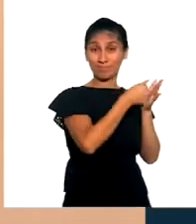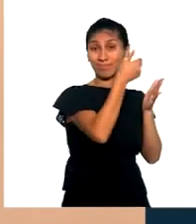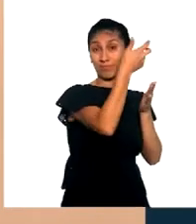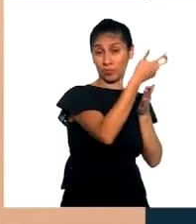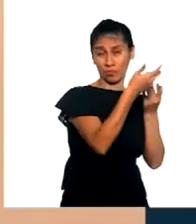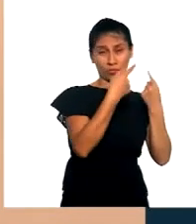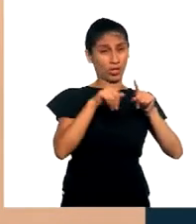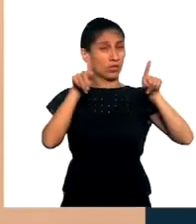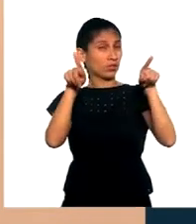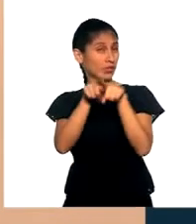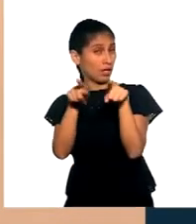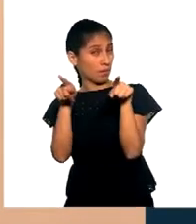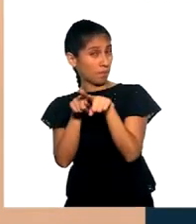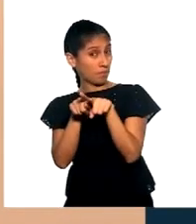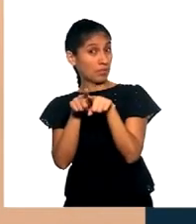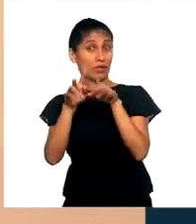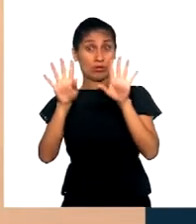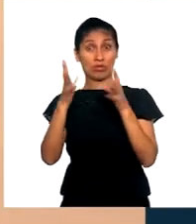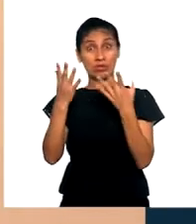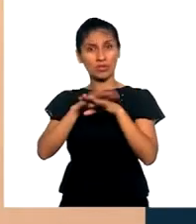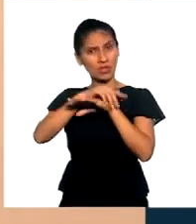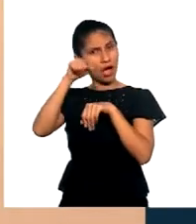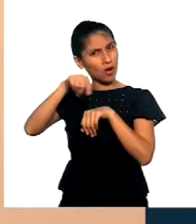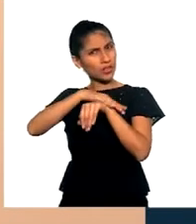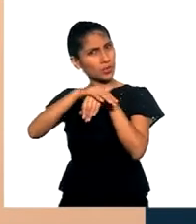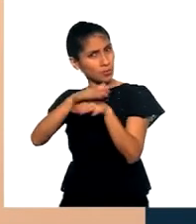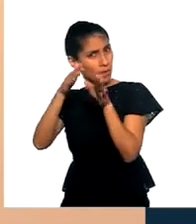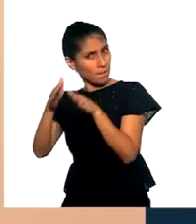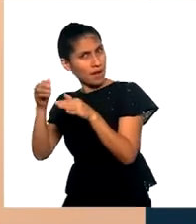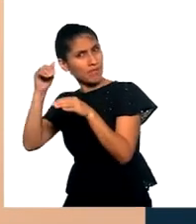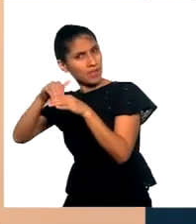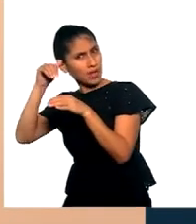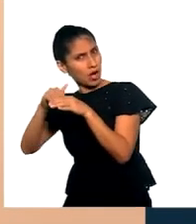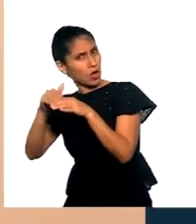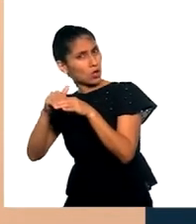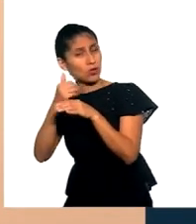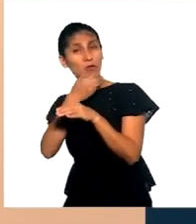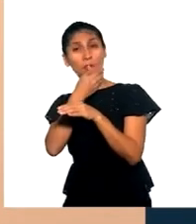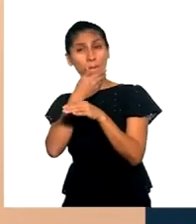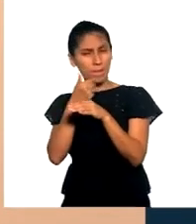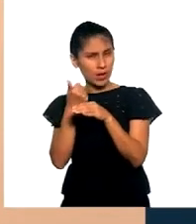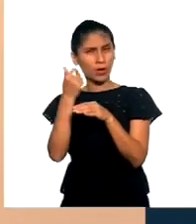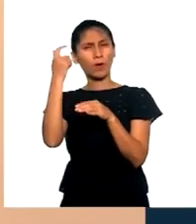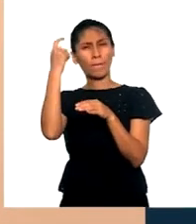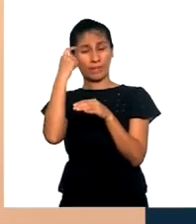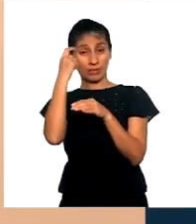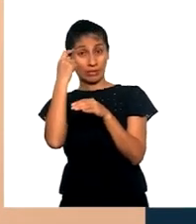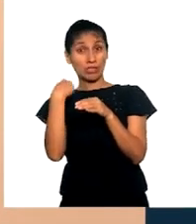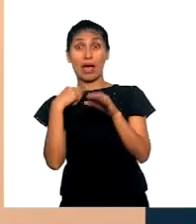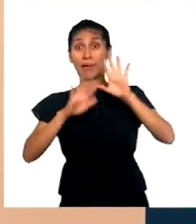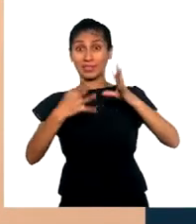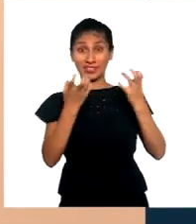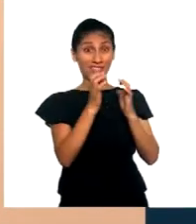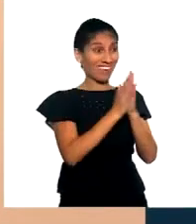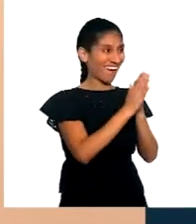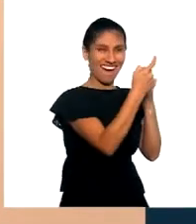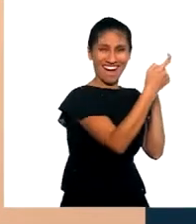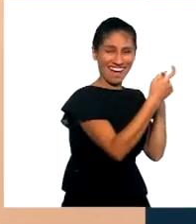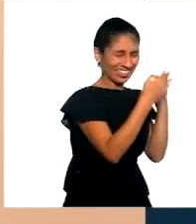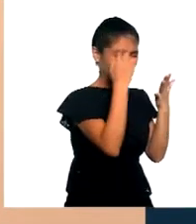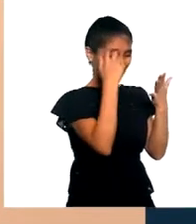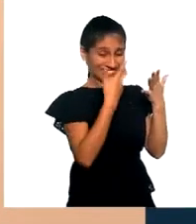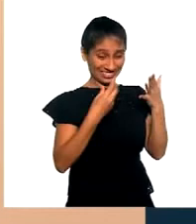gastos hormiga si estamos en plan de ahorro mi consejo sería pensar hasta tres veces en si debemos hacer estos gastos o si más bien